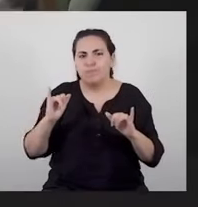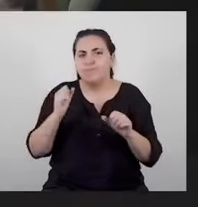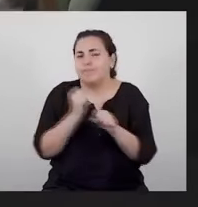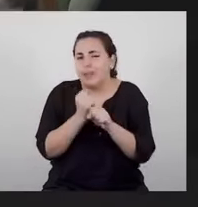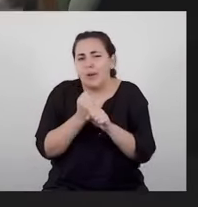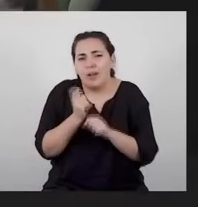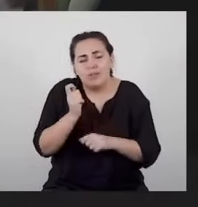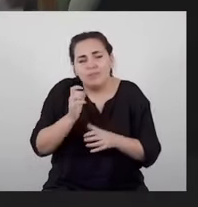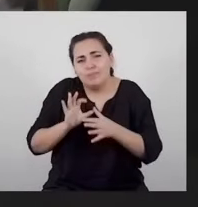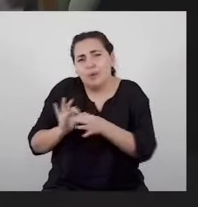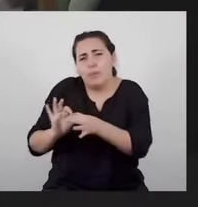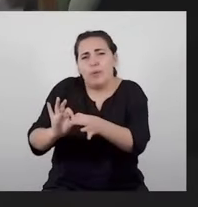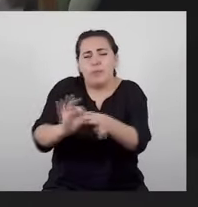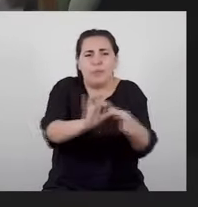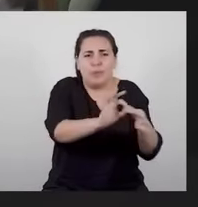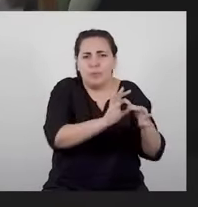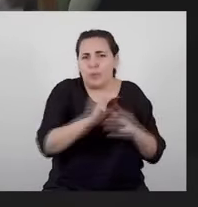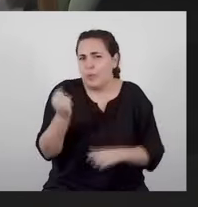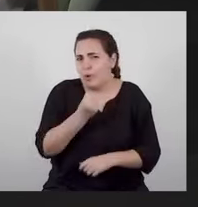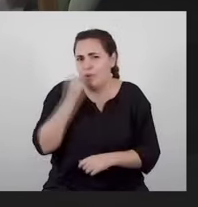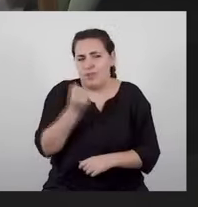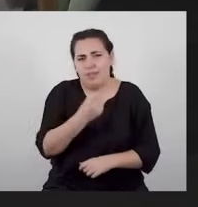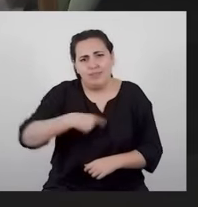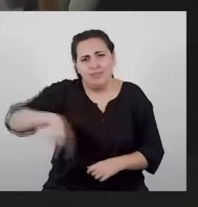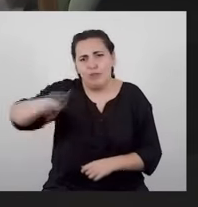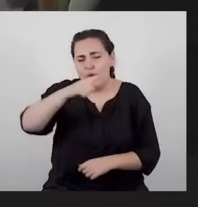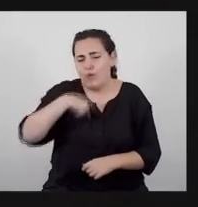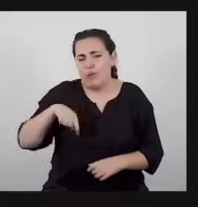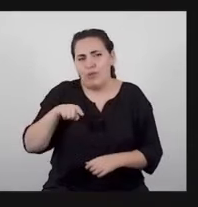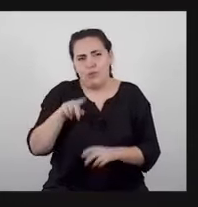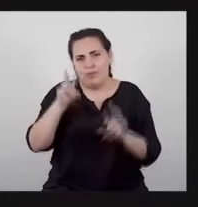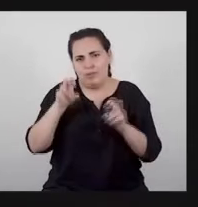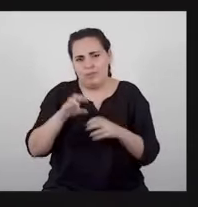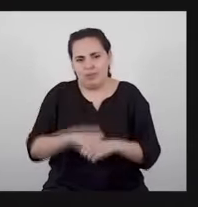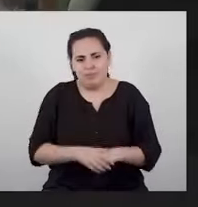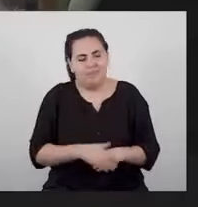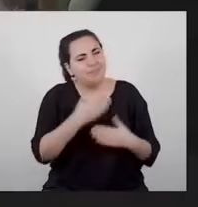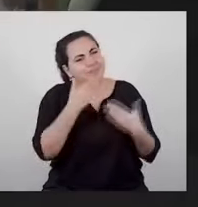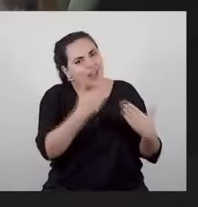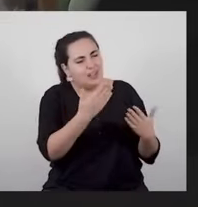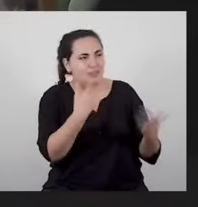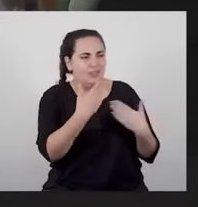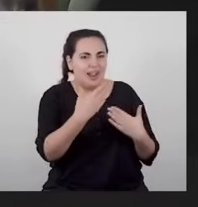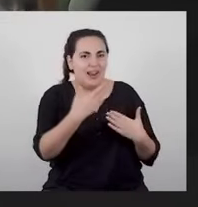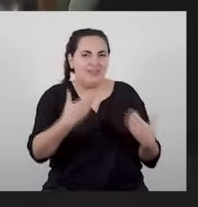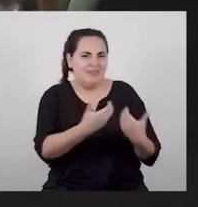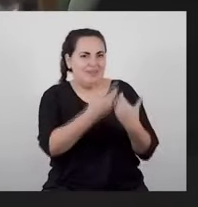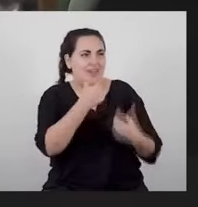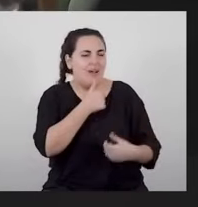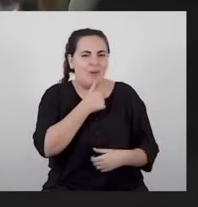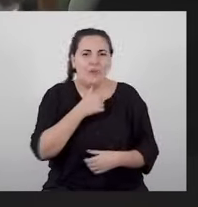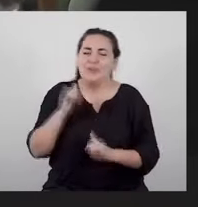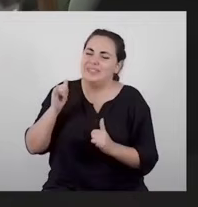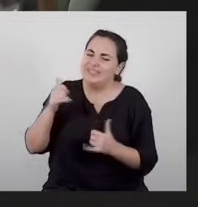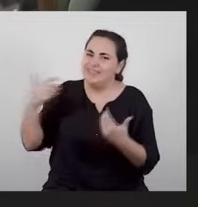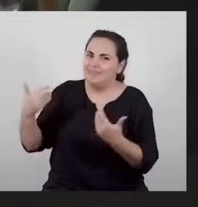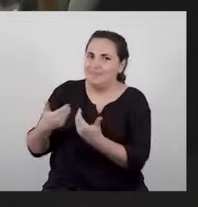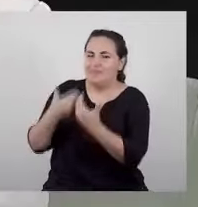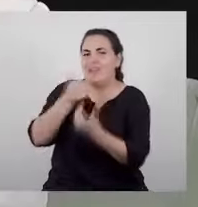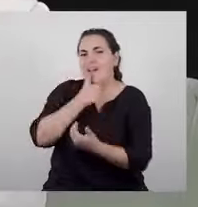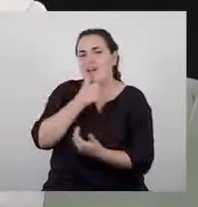biscolectivo cuando hablamos de lo colectivo me pensé que esto tiene mucho que ver con eso gracias por la charla brindemos con agua gracias brindemos con